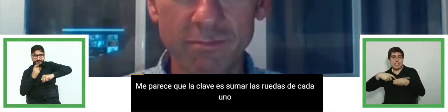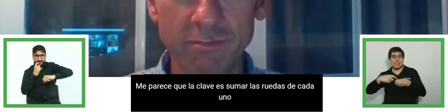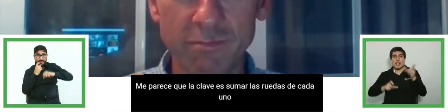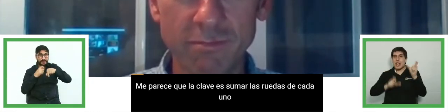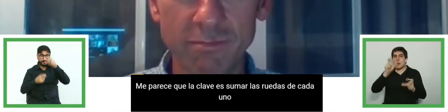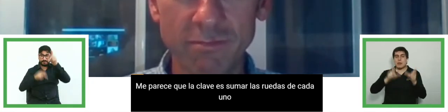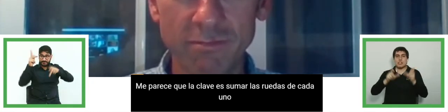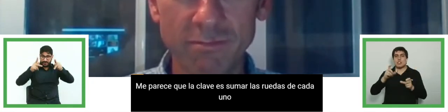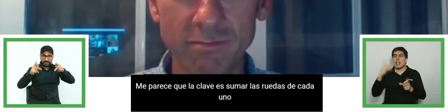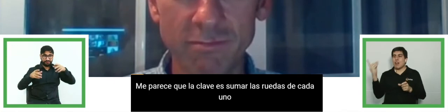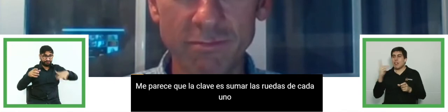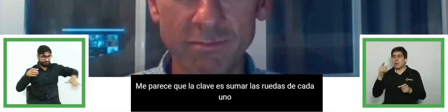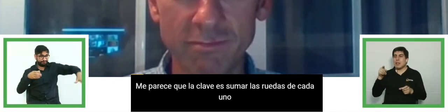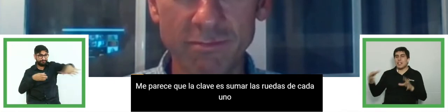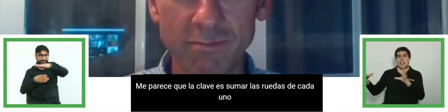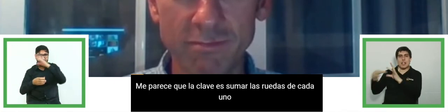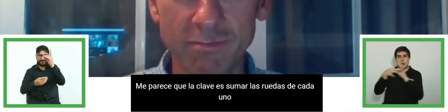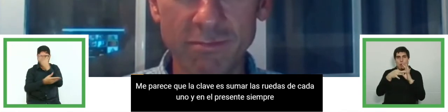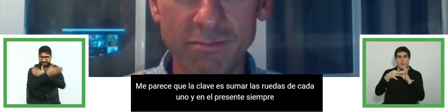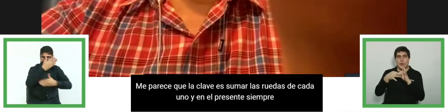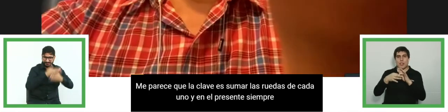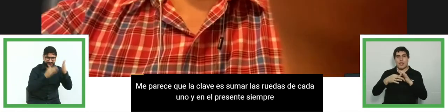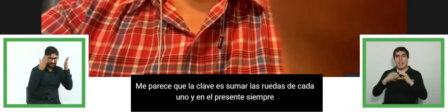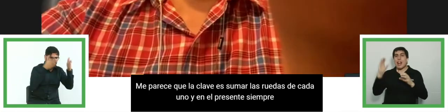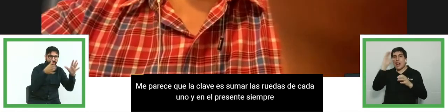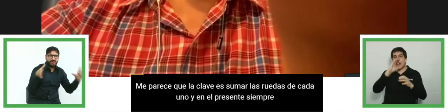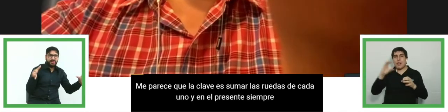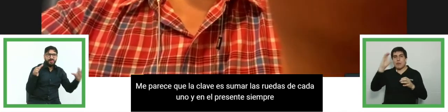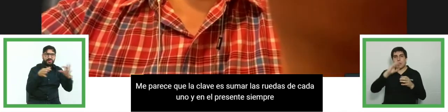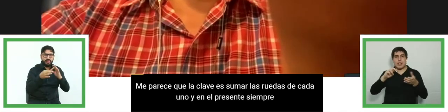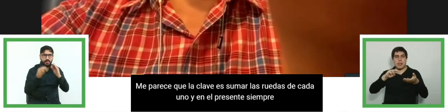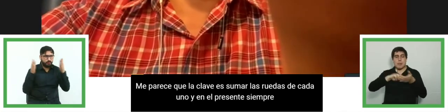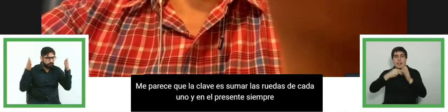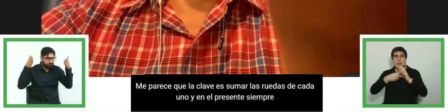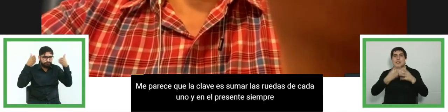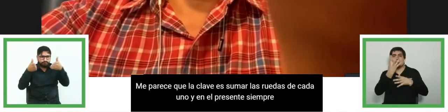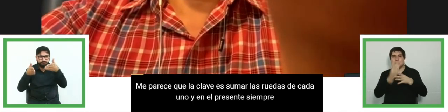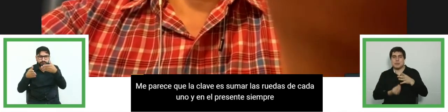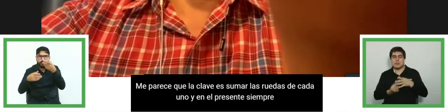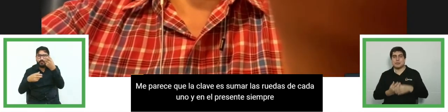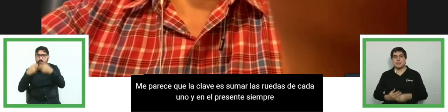mismas personas con discapacidad en la búsqueda de las mejores soluciones.